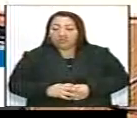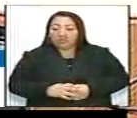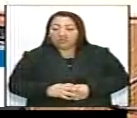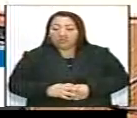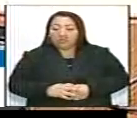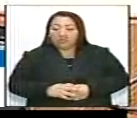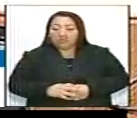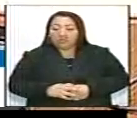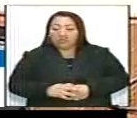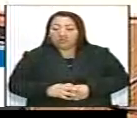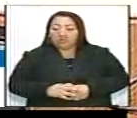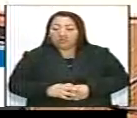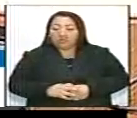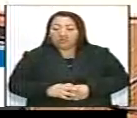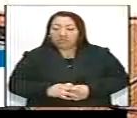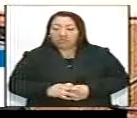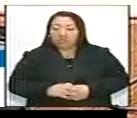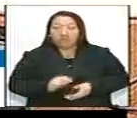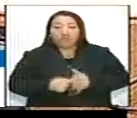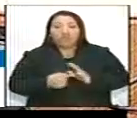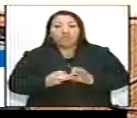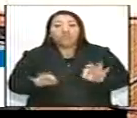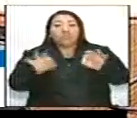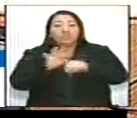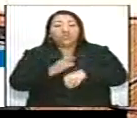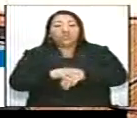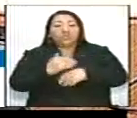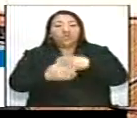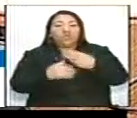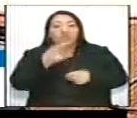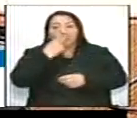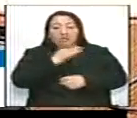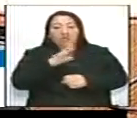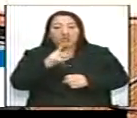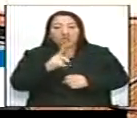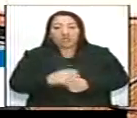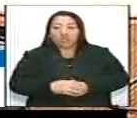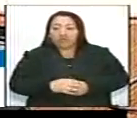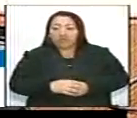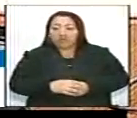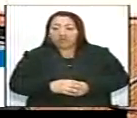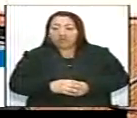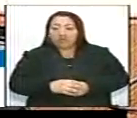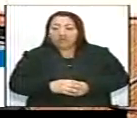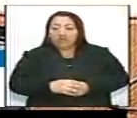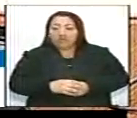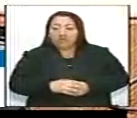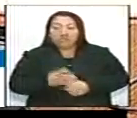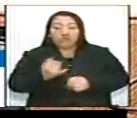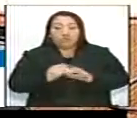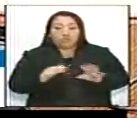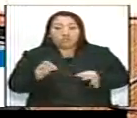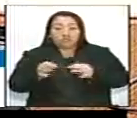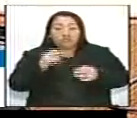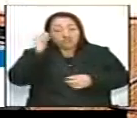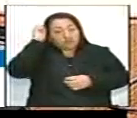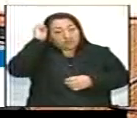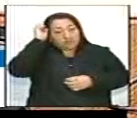etcétera. Este es un punto importante para el seguimiento de la adherencia de los niños al hierro. Y terminaría señalando